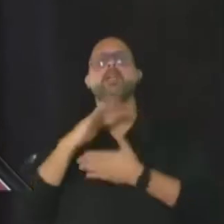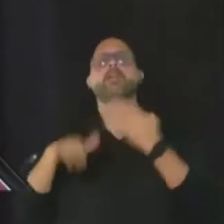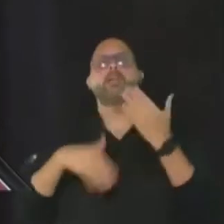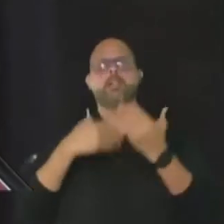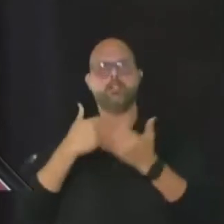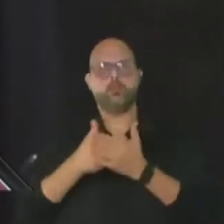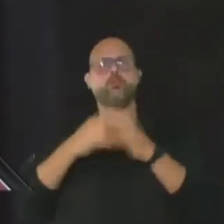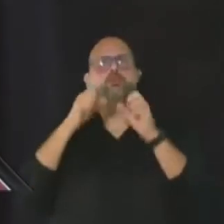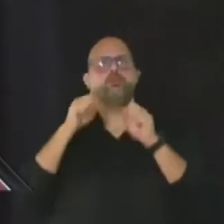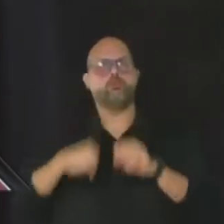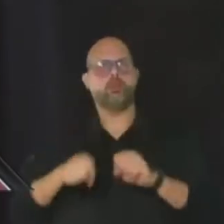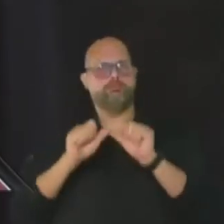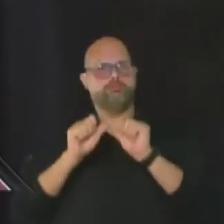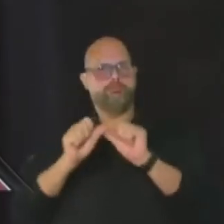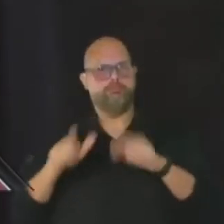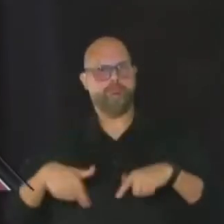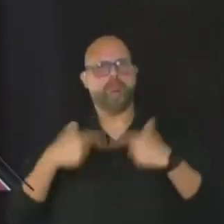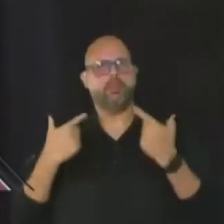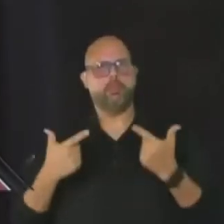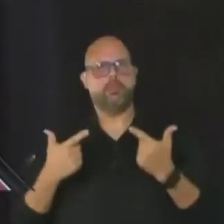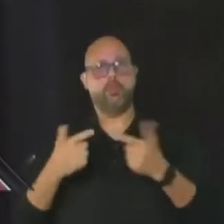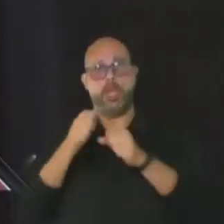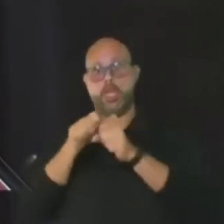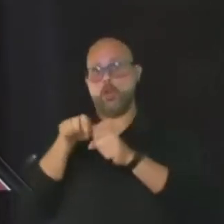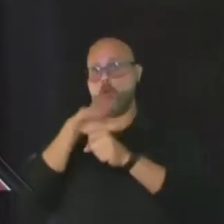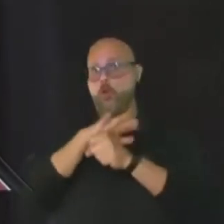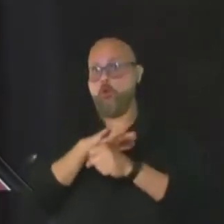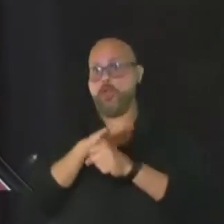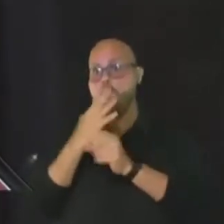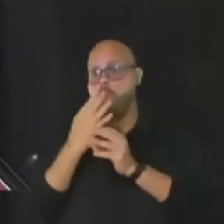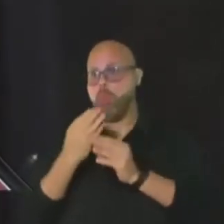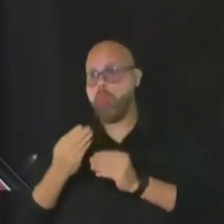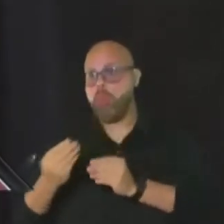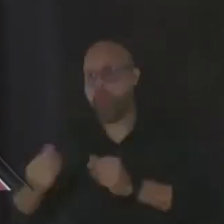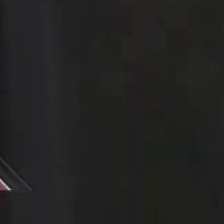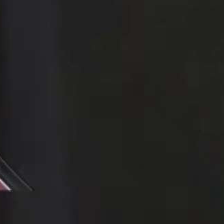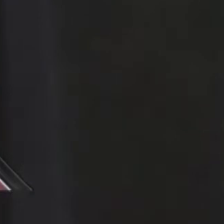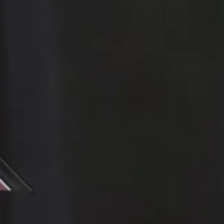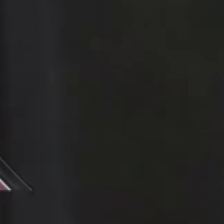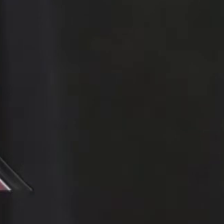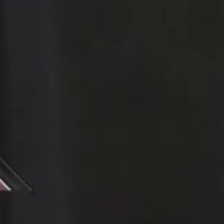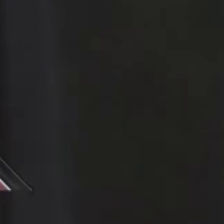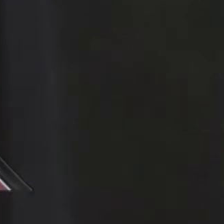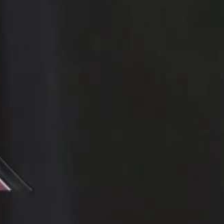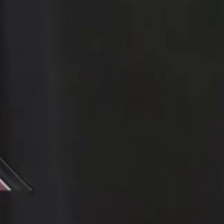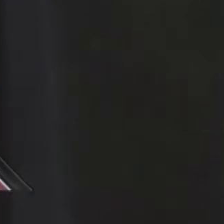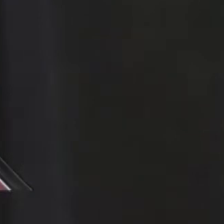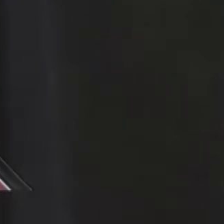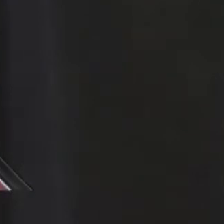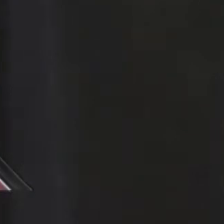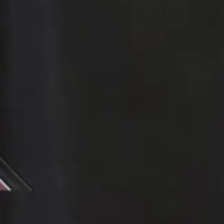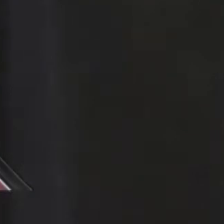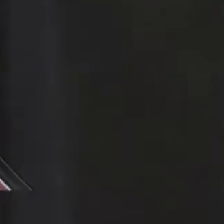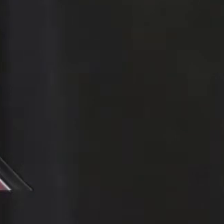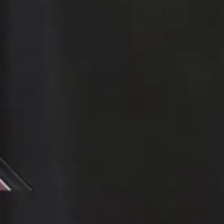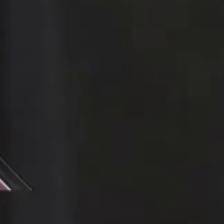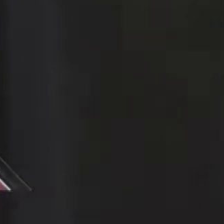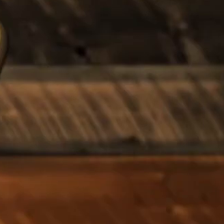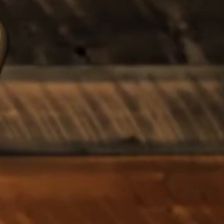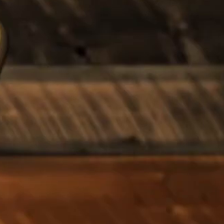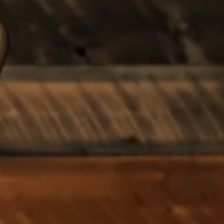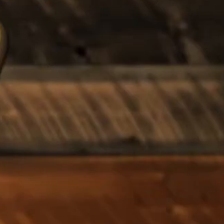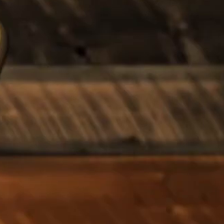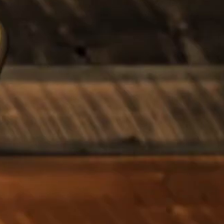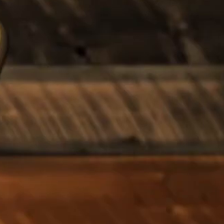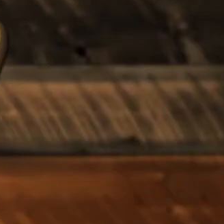el kobe no se ha ido el kobe está con nosotros está conviviendo con todos nuestros llegarán